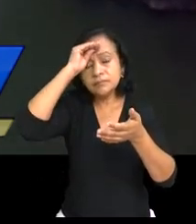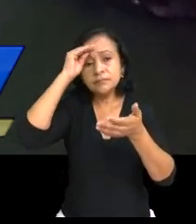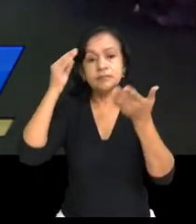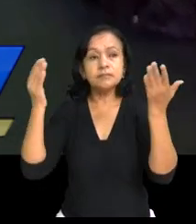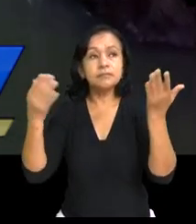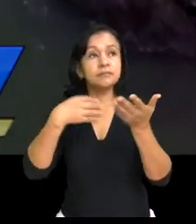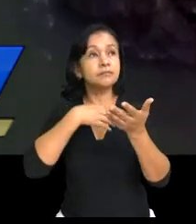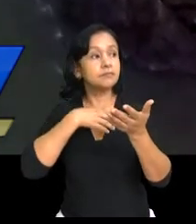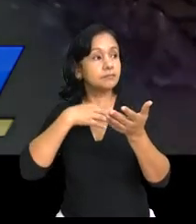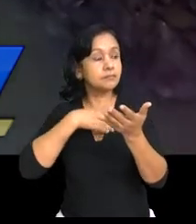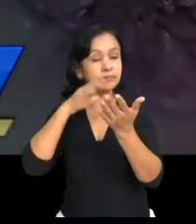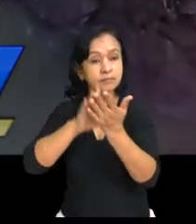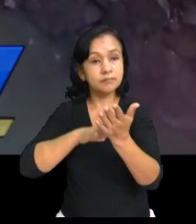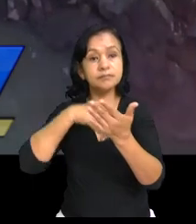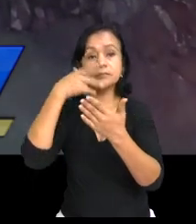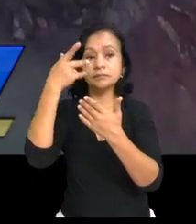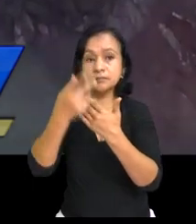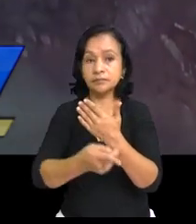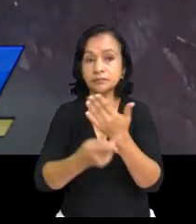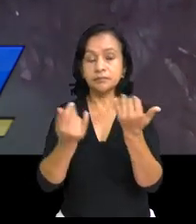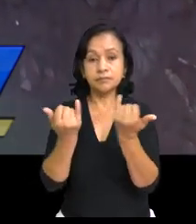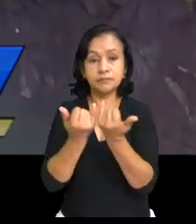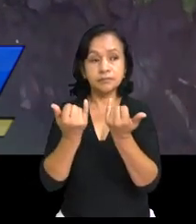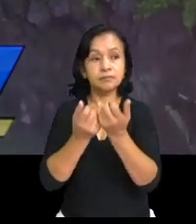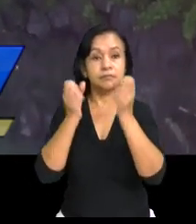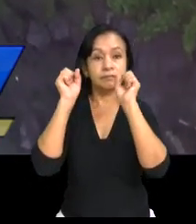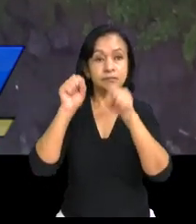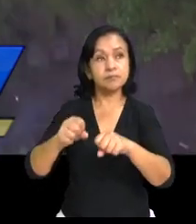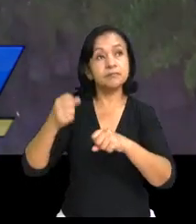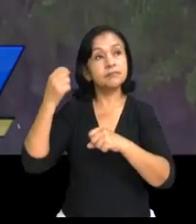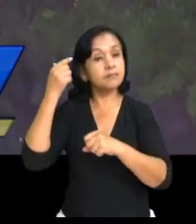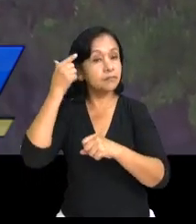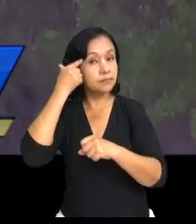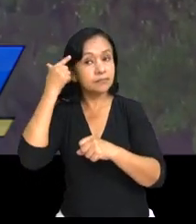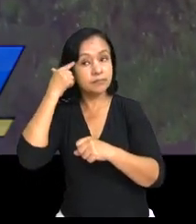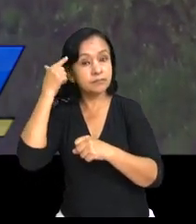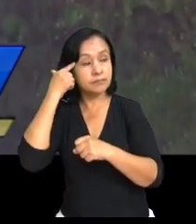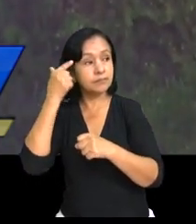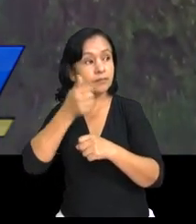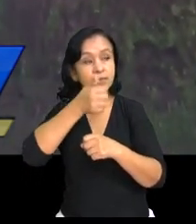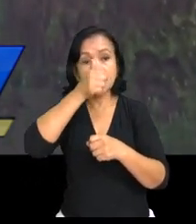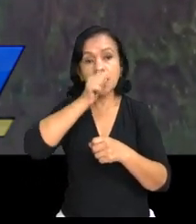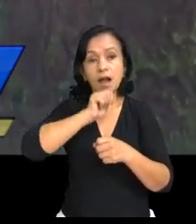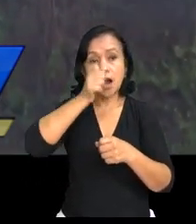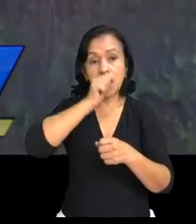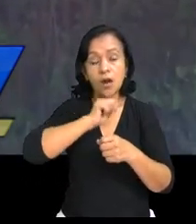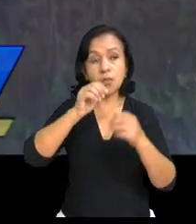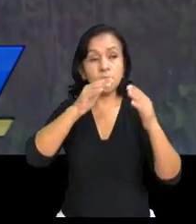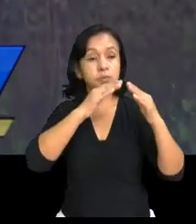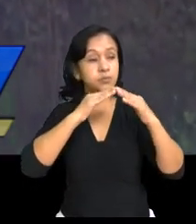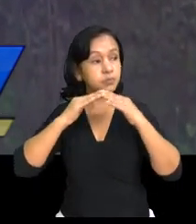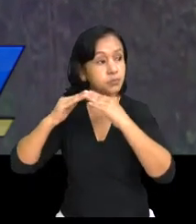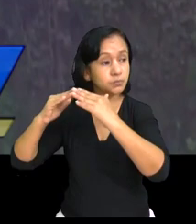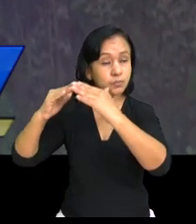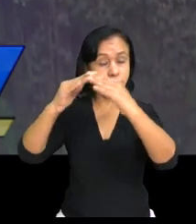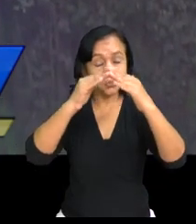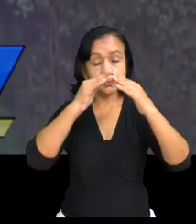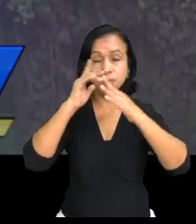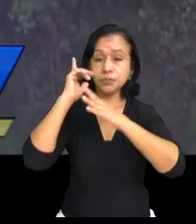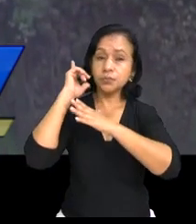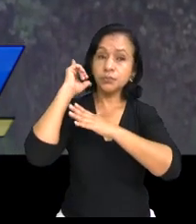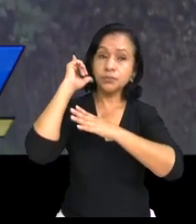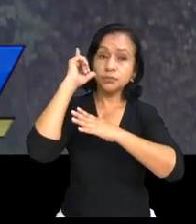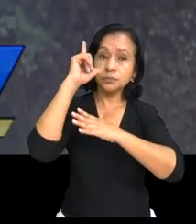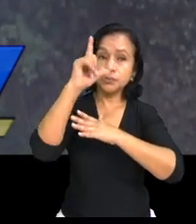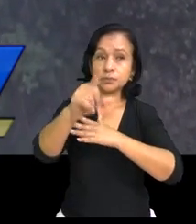de sus propios programas. Es decir, no se puede pensar en un sistema de agua, en una comunidad rural, sin pensar